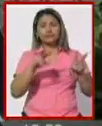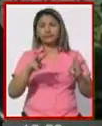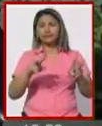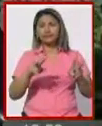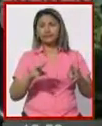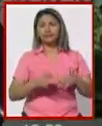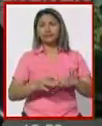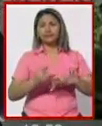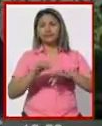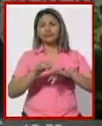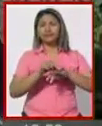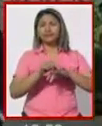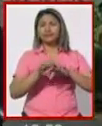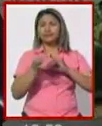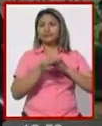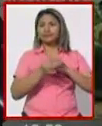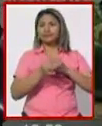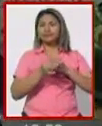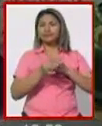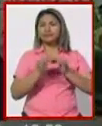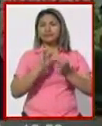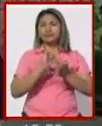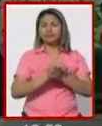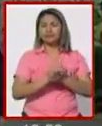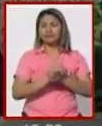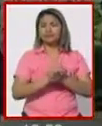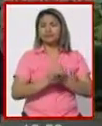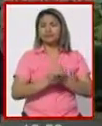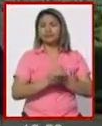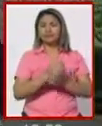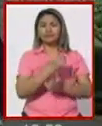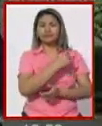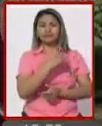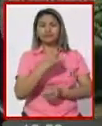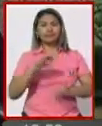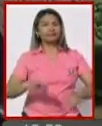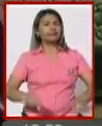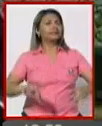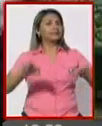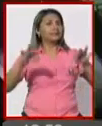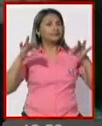los anillos de matrimonio mío y de mi esposa, se han llevado perfumes, edredones.